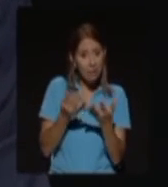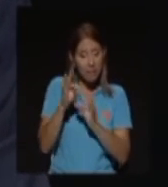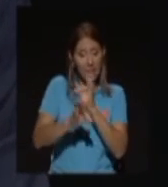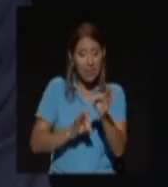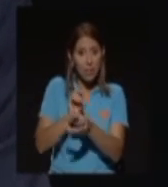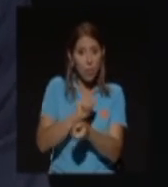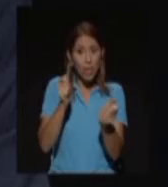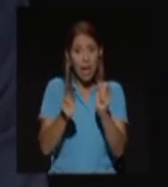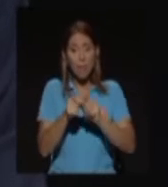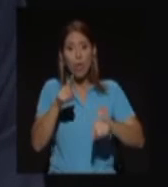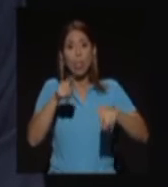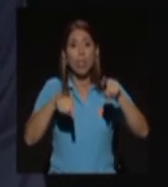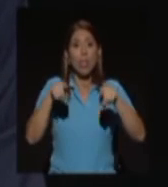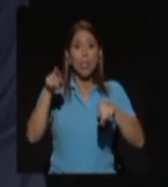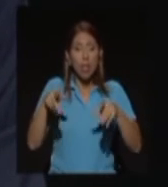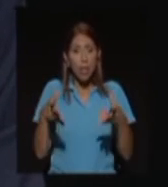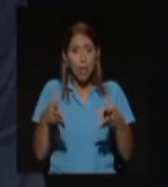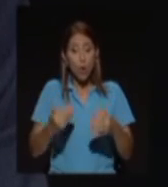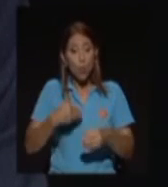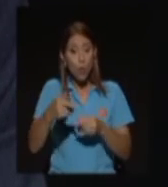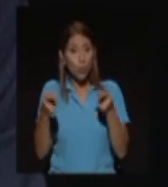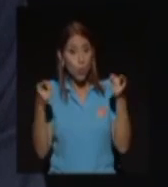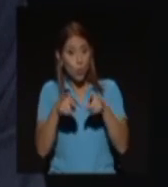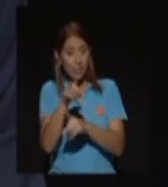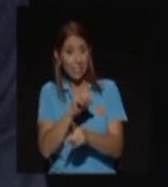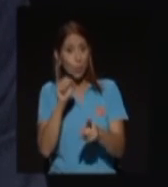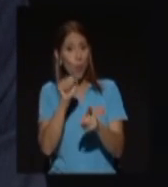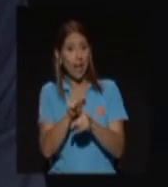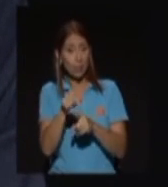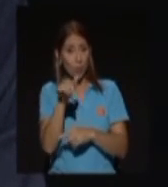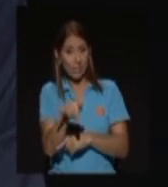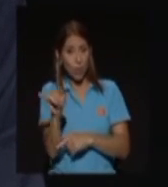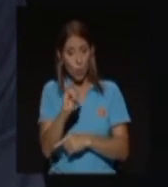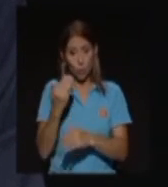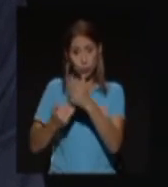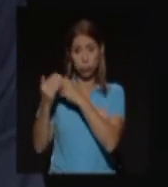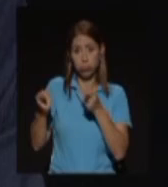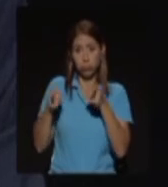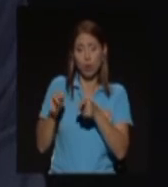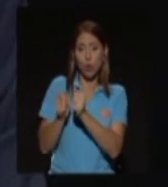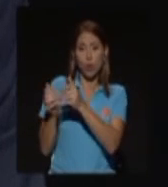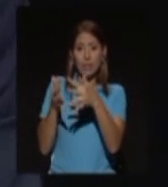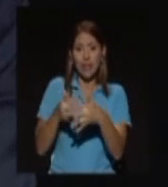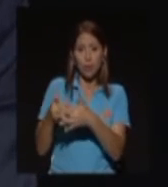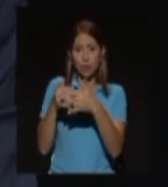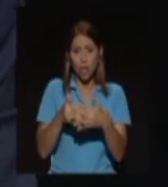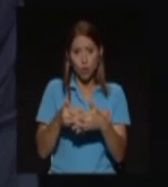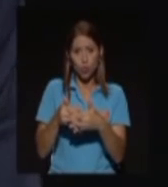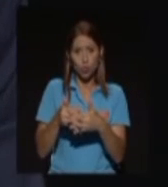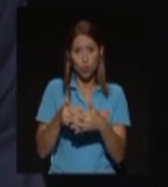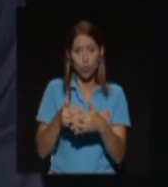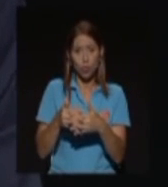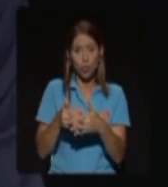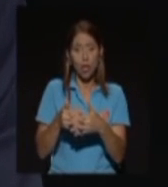Y cuando ocurre una degradación importante como la que tuvimos con Estados Unidos, los